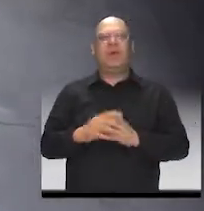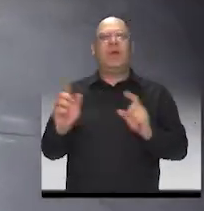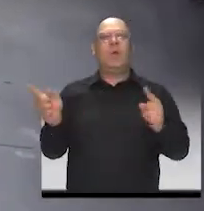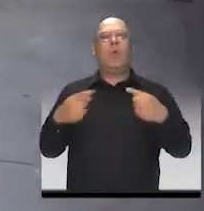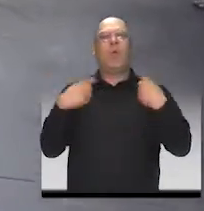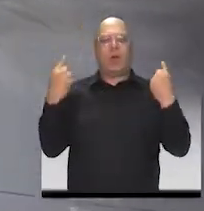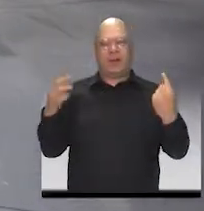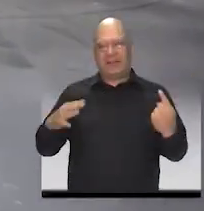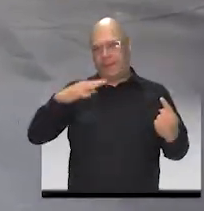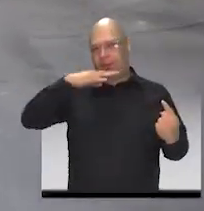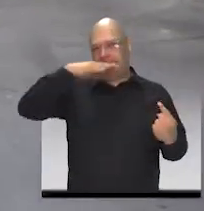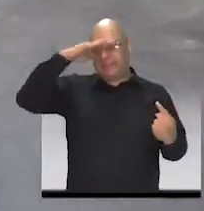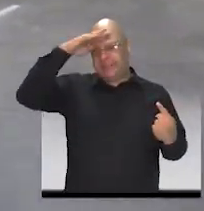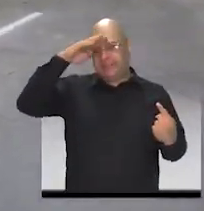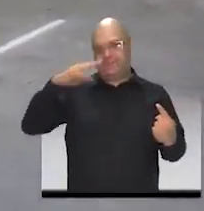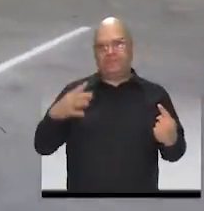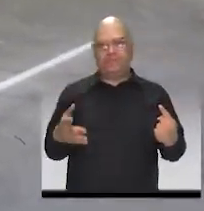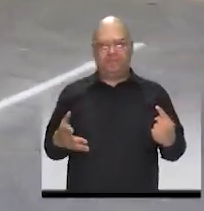Medellín,